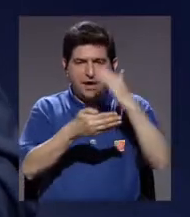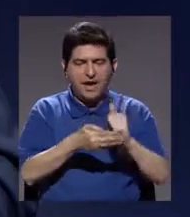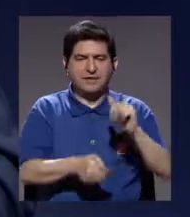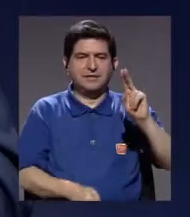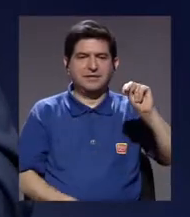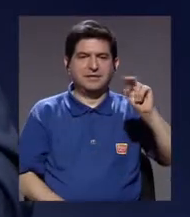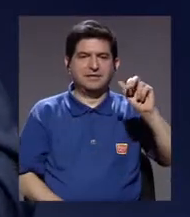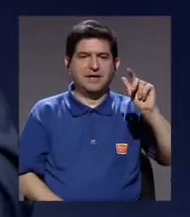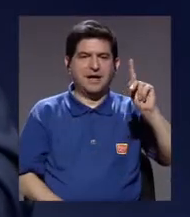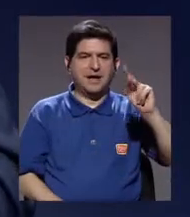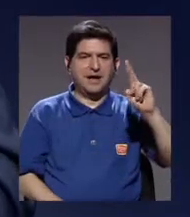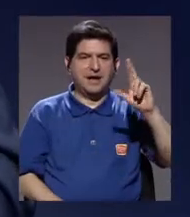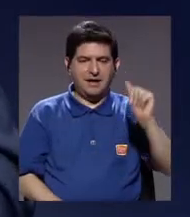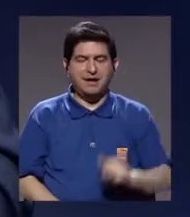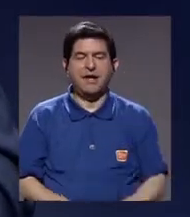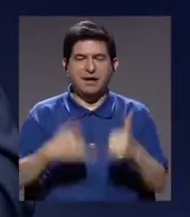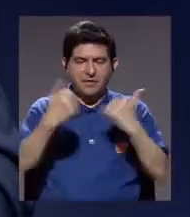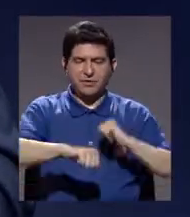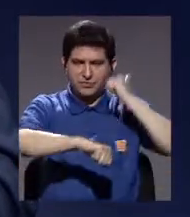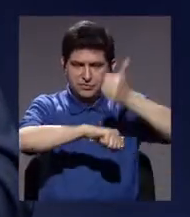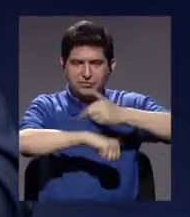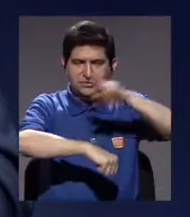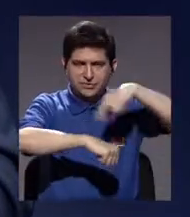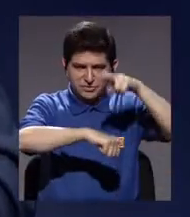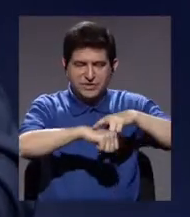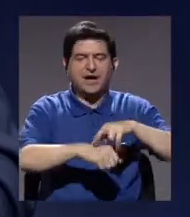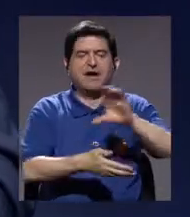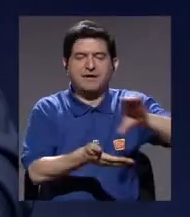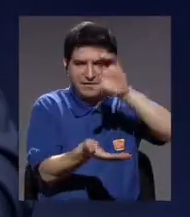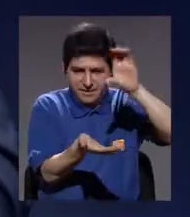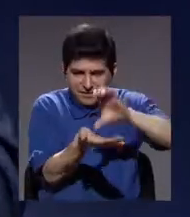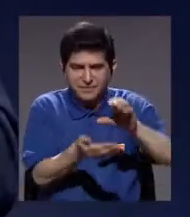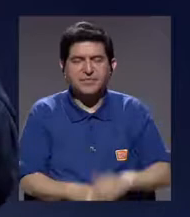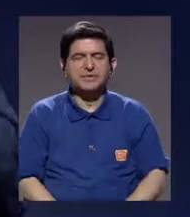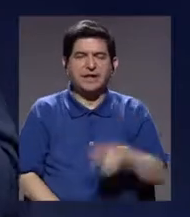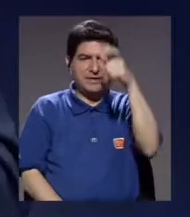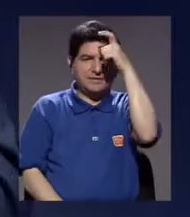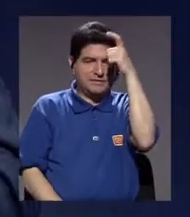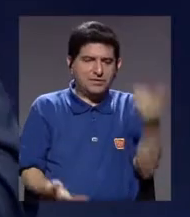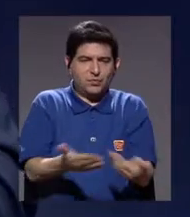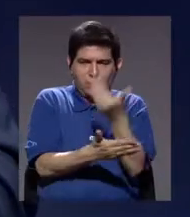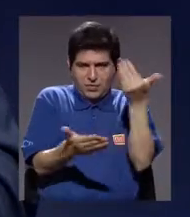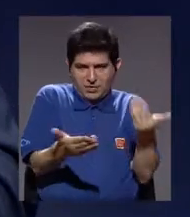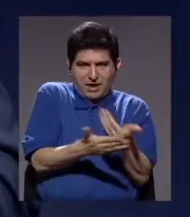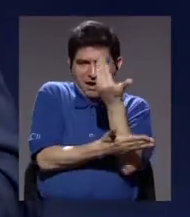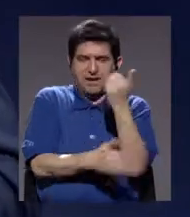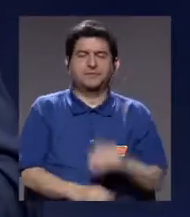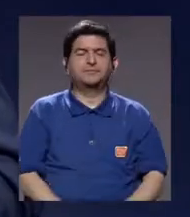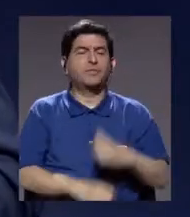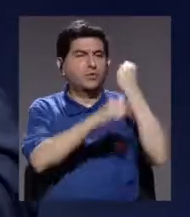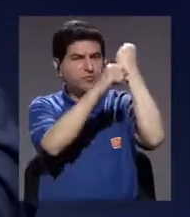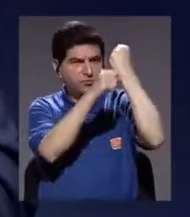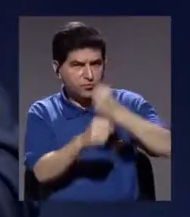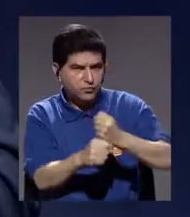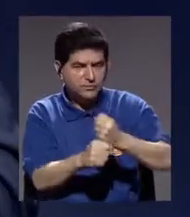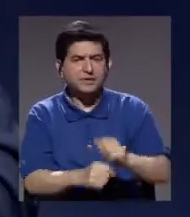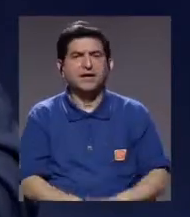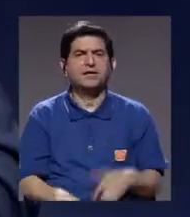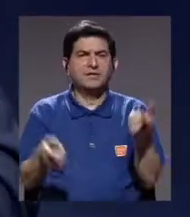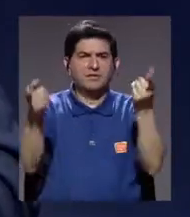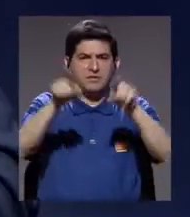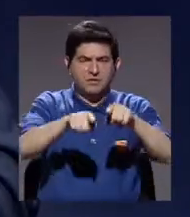la proclamación de la República en capital de la Turquía moderna, fundado